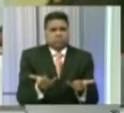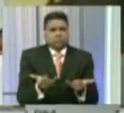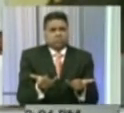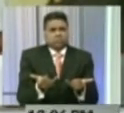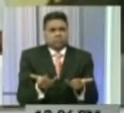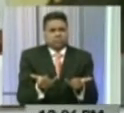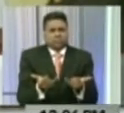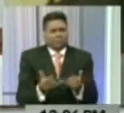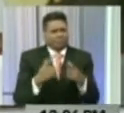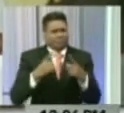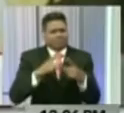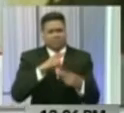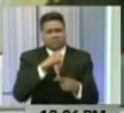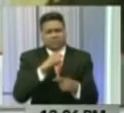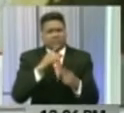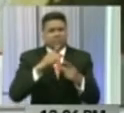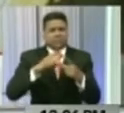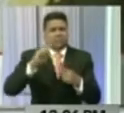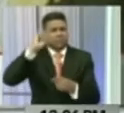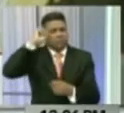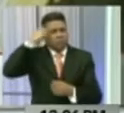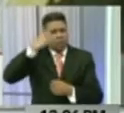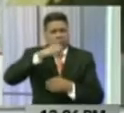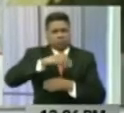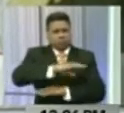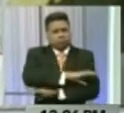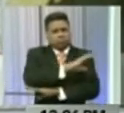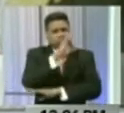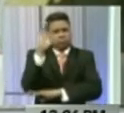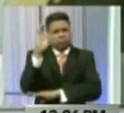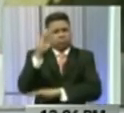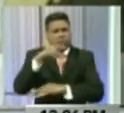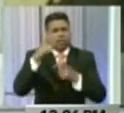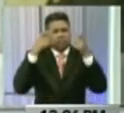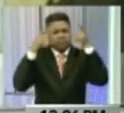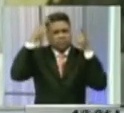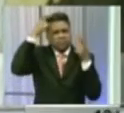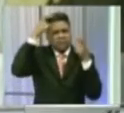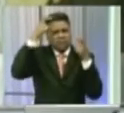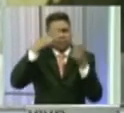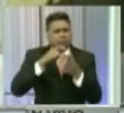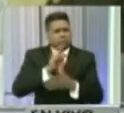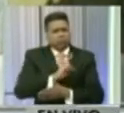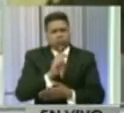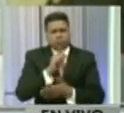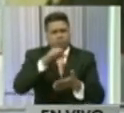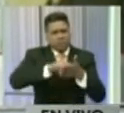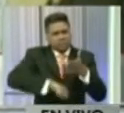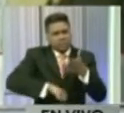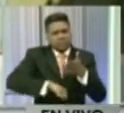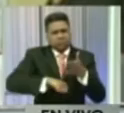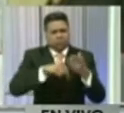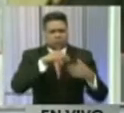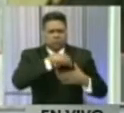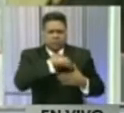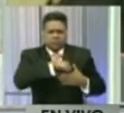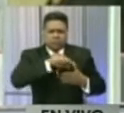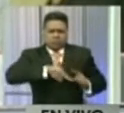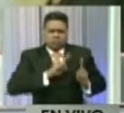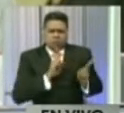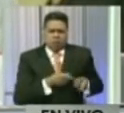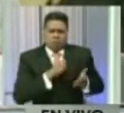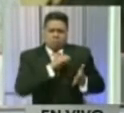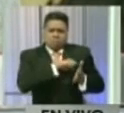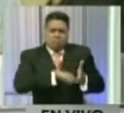fue Chávez y cómo llenar ese vacío y sustituirlo, no ha sido fácil, no ha sido fácil. Maduro ha jugado un